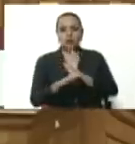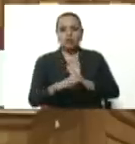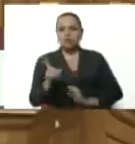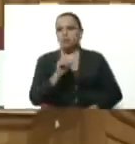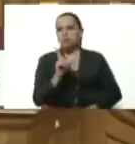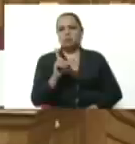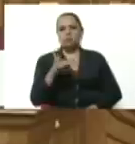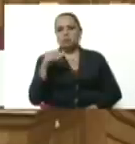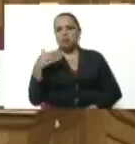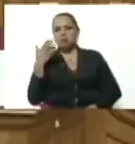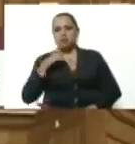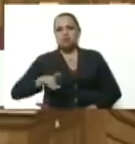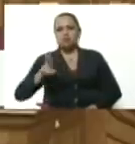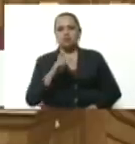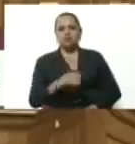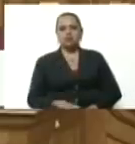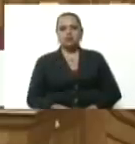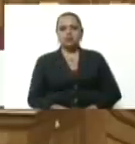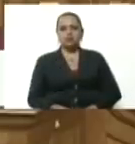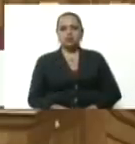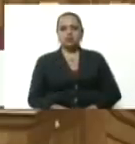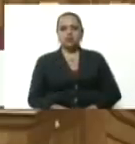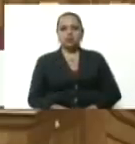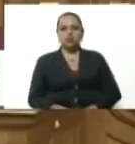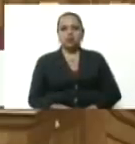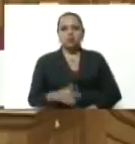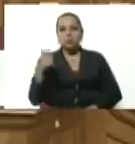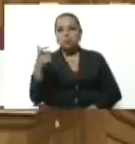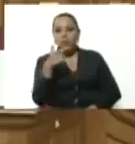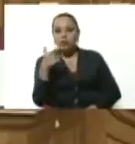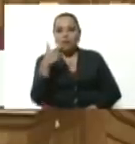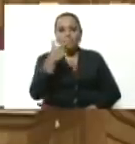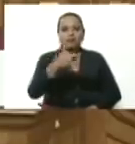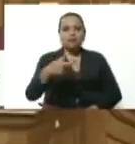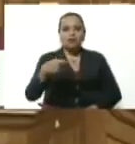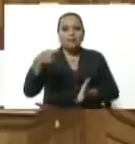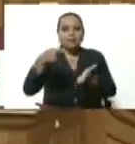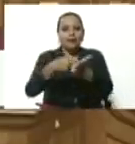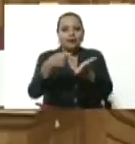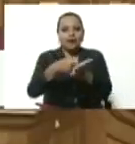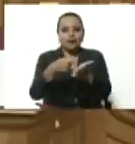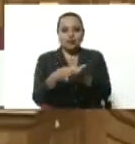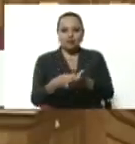para nada. ¿Cómo han intentado acercarse a la gente para comprarla?